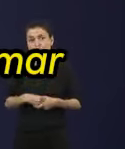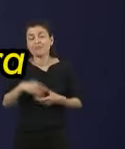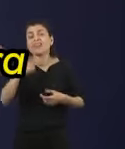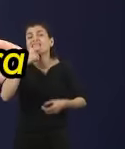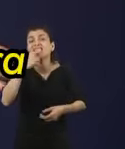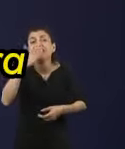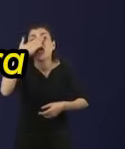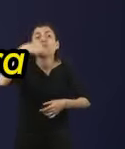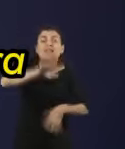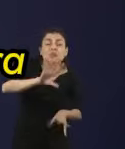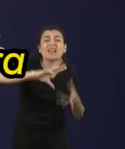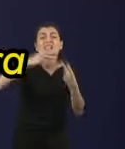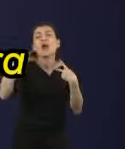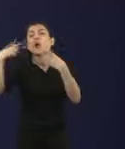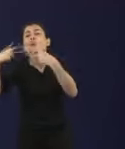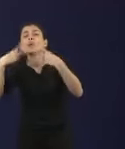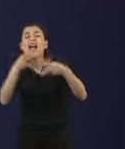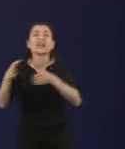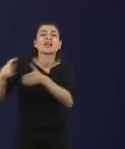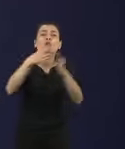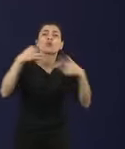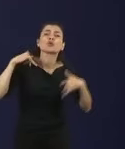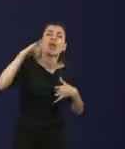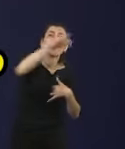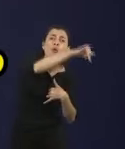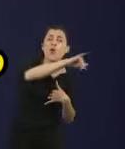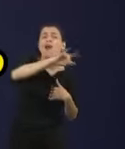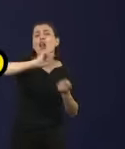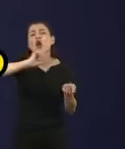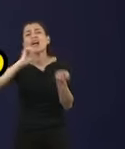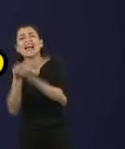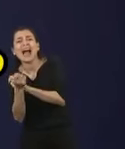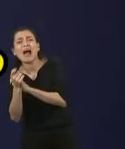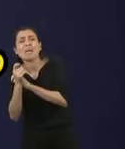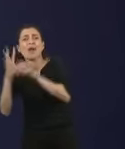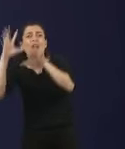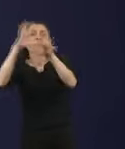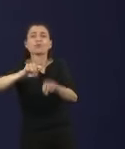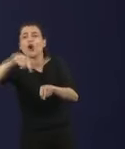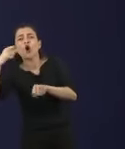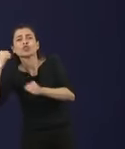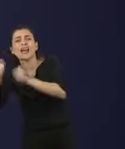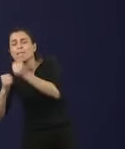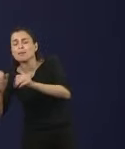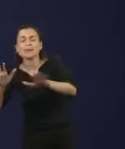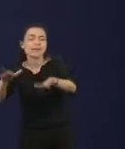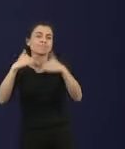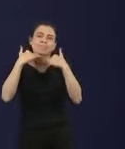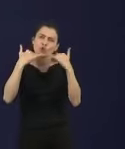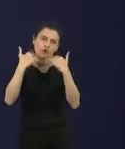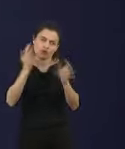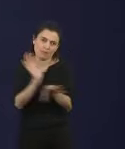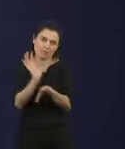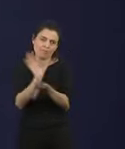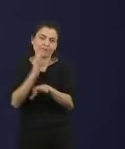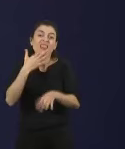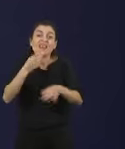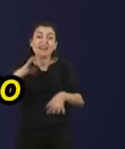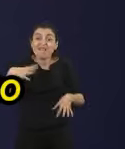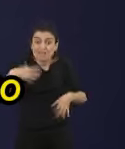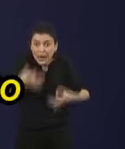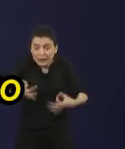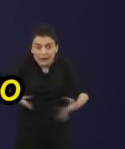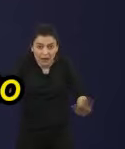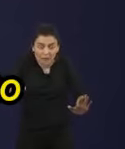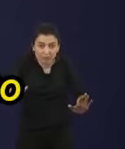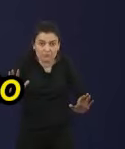alguna low la verdad que no tengo nada Para decirte porque estamos hablando de de cuestiones que todavía no ocurrieron Así que veremos si esto que vos me